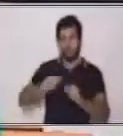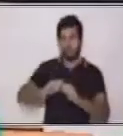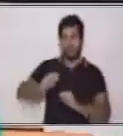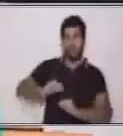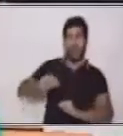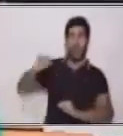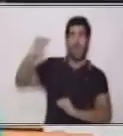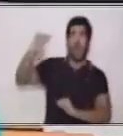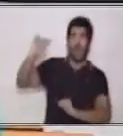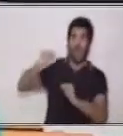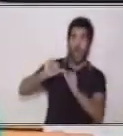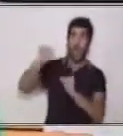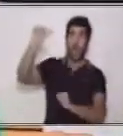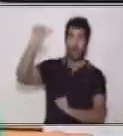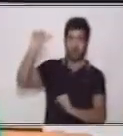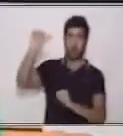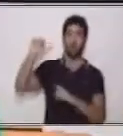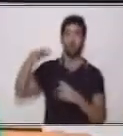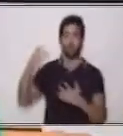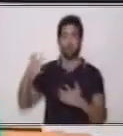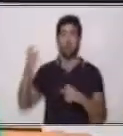altura. ¿Qué más?